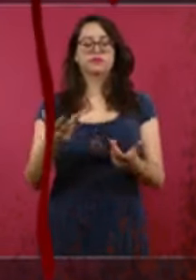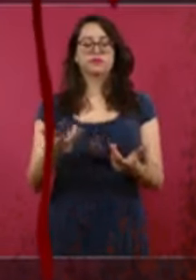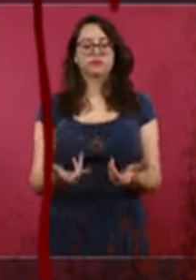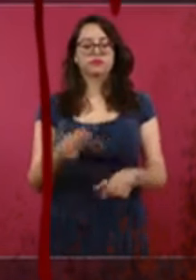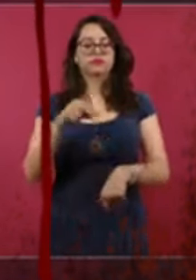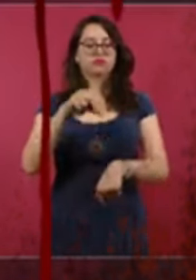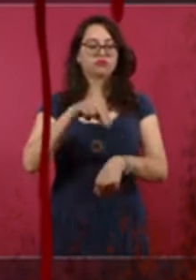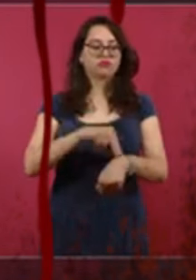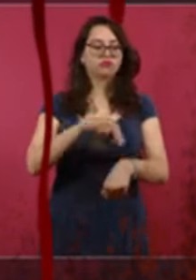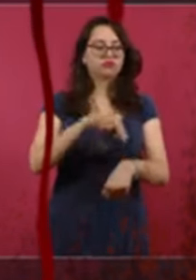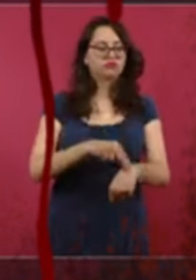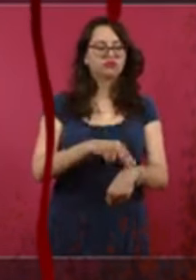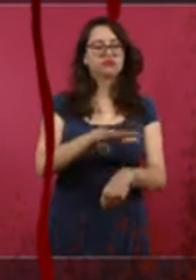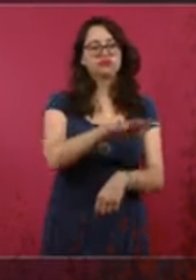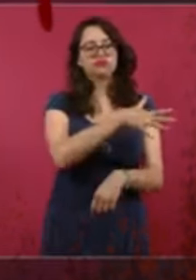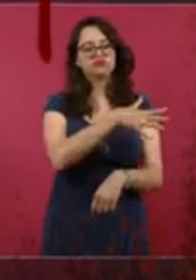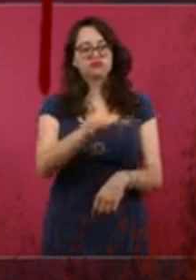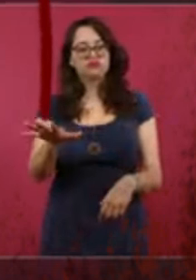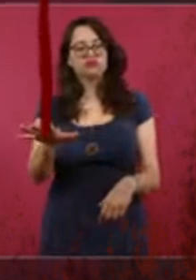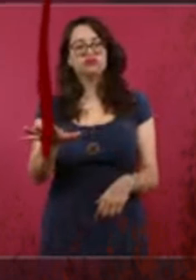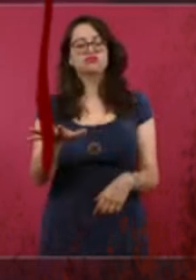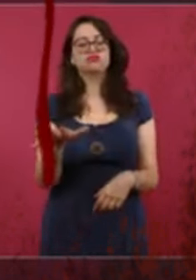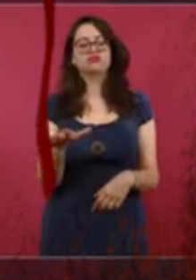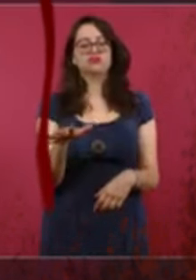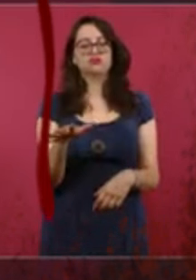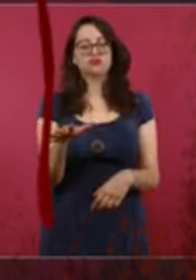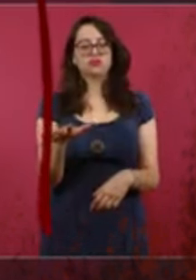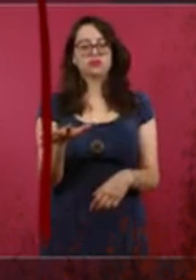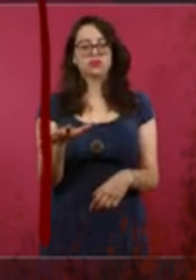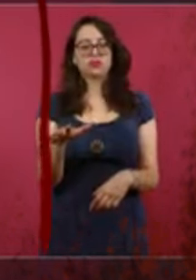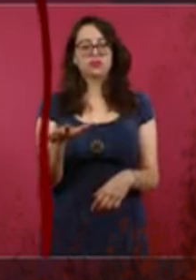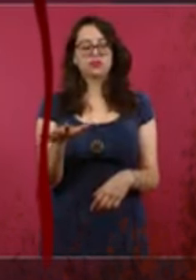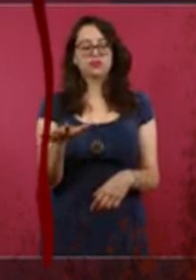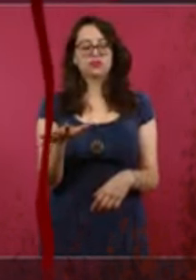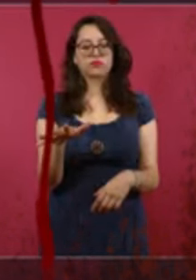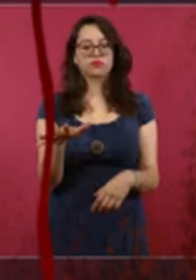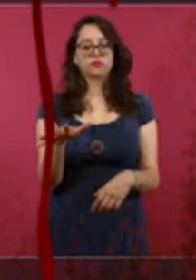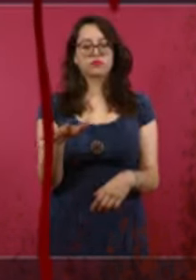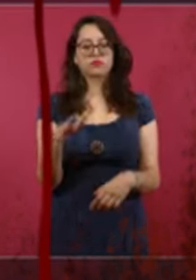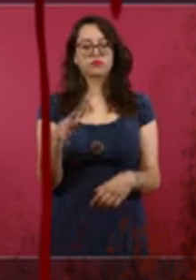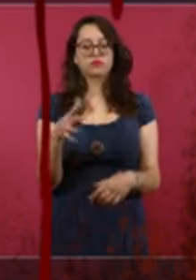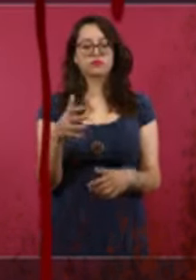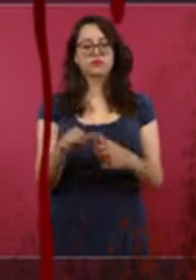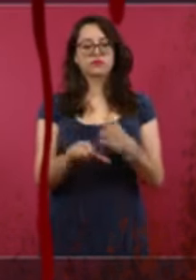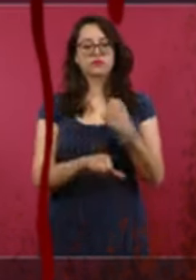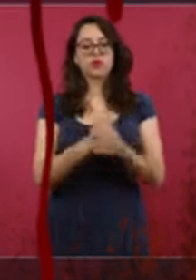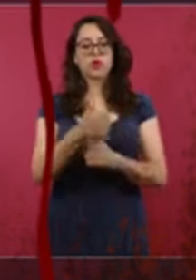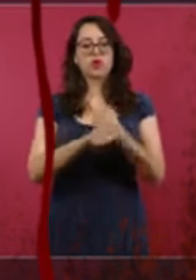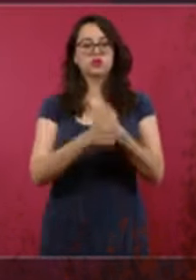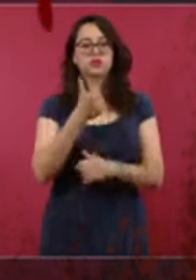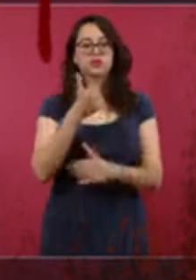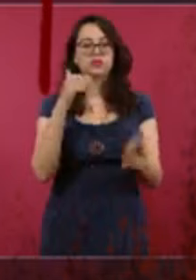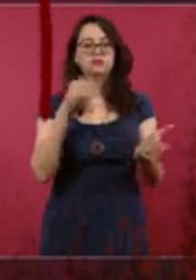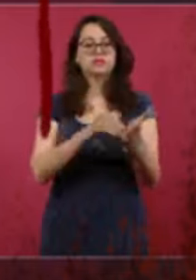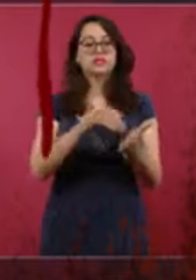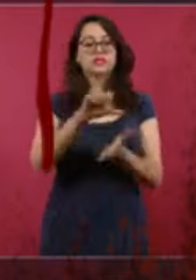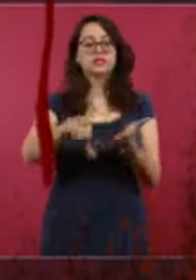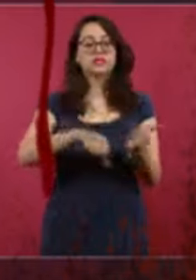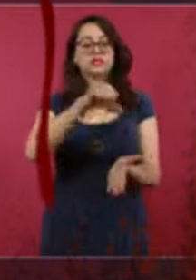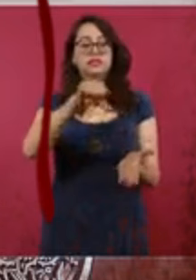prometido. Si tienes que sacar una cita para una cirugía y te la dan para dentro de 3 o 4 o 5 meses, no te quejes,